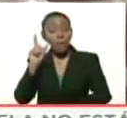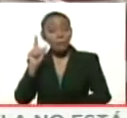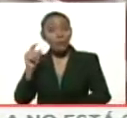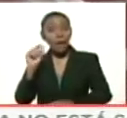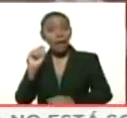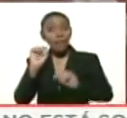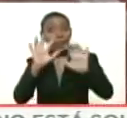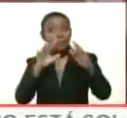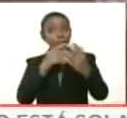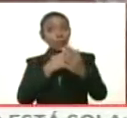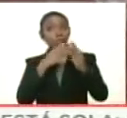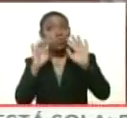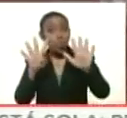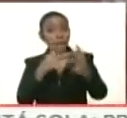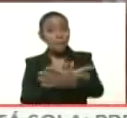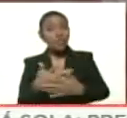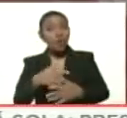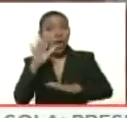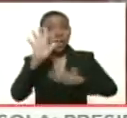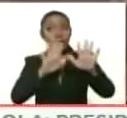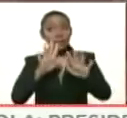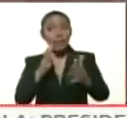millones,